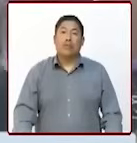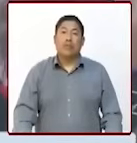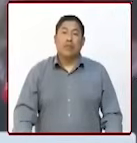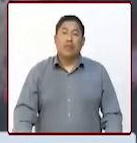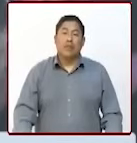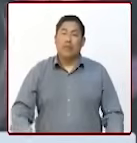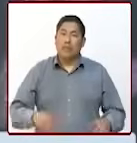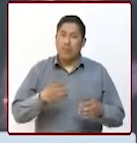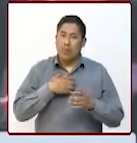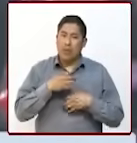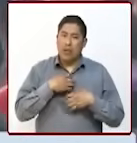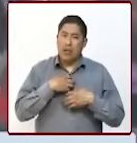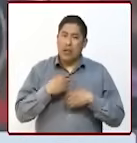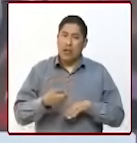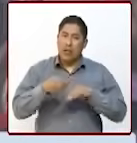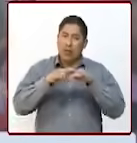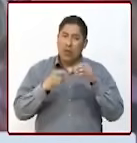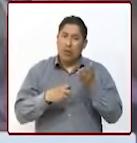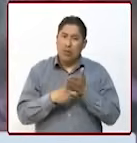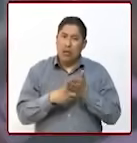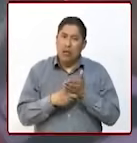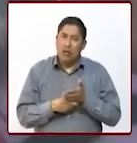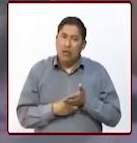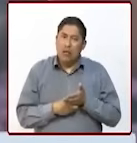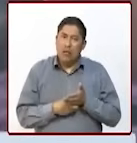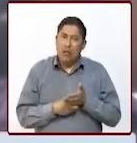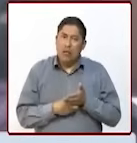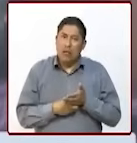También ha habido quejas de precios en pasajes. ¿Qué está pasando?